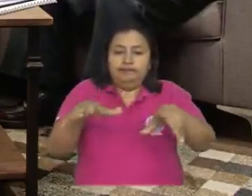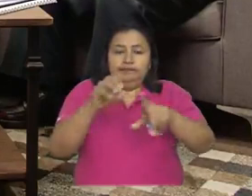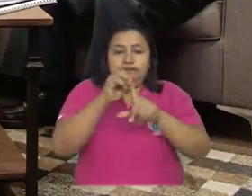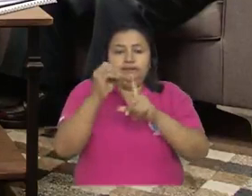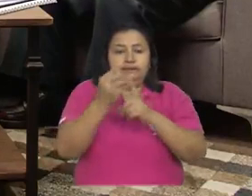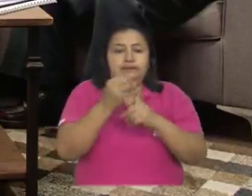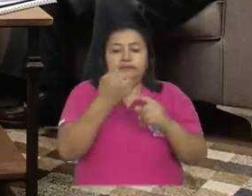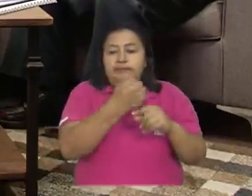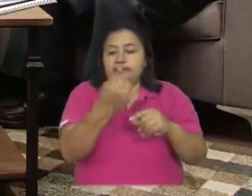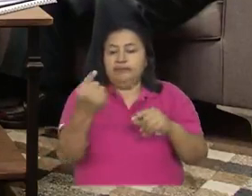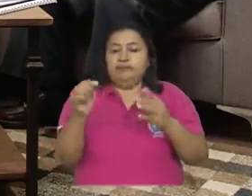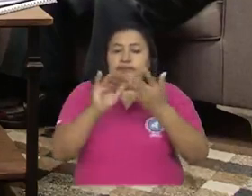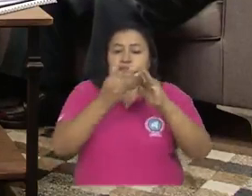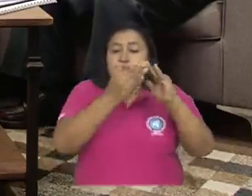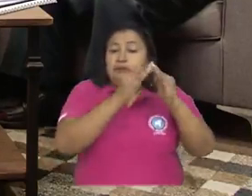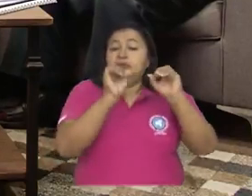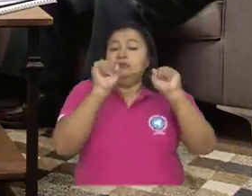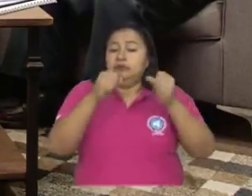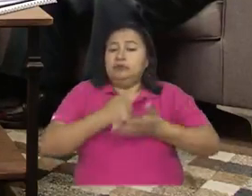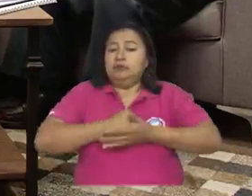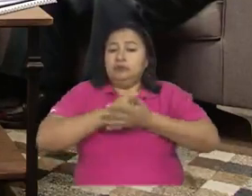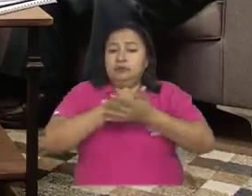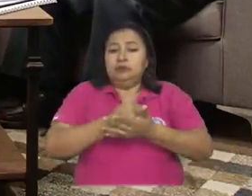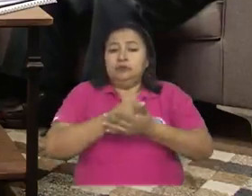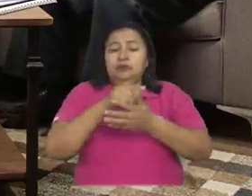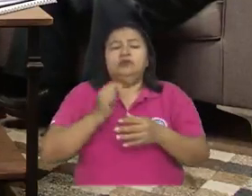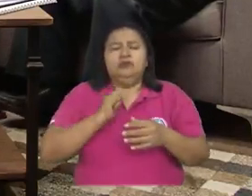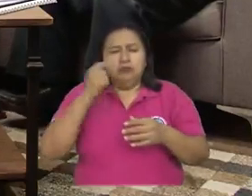hay en cada uno de los barrios, nos permite a nosotros darnos